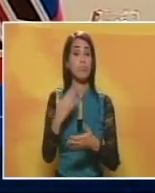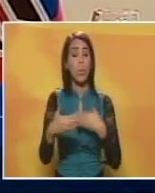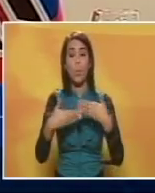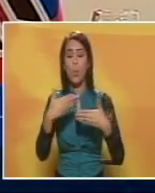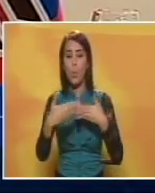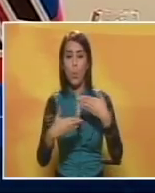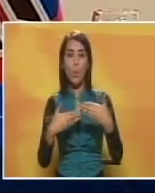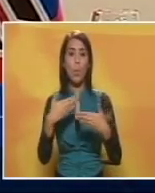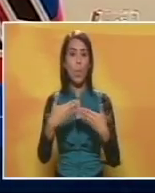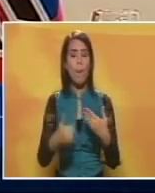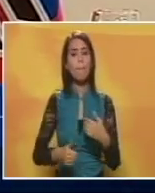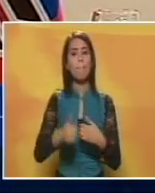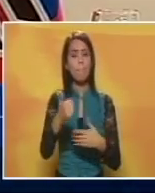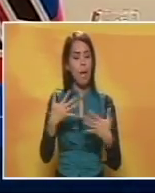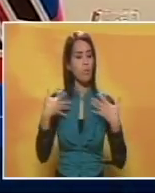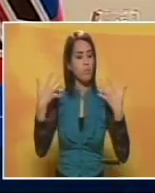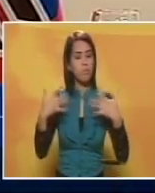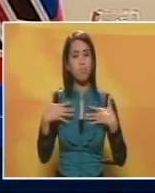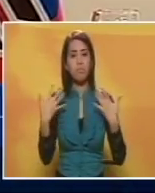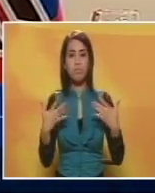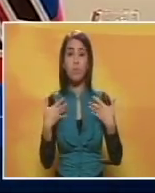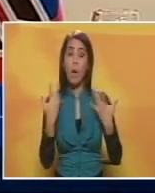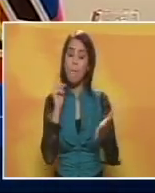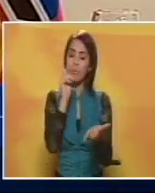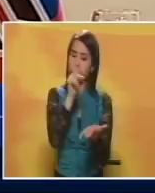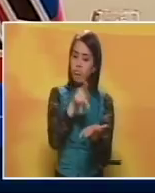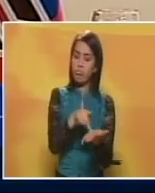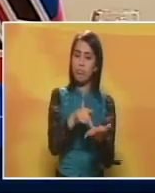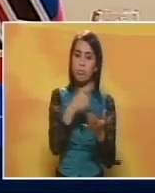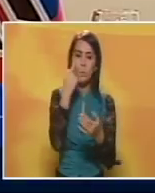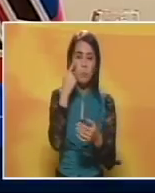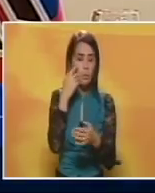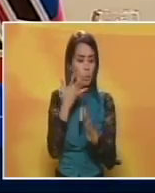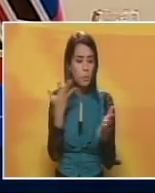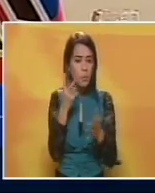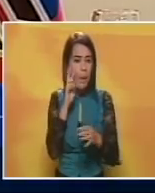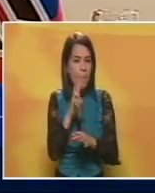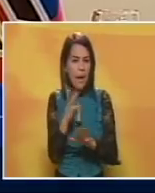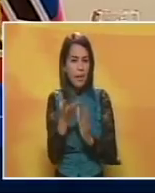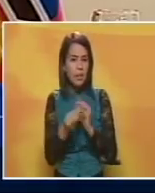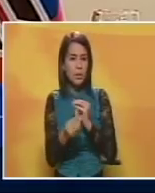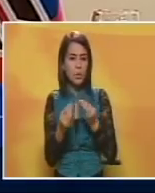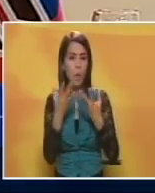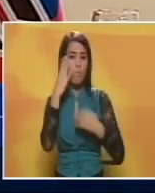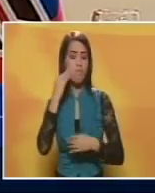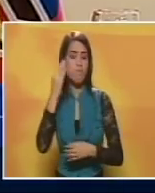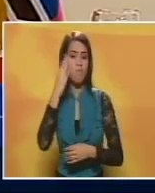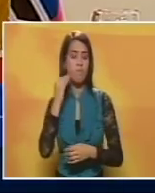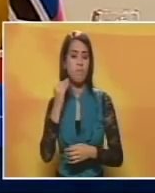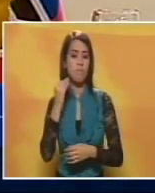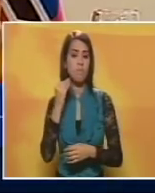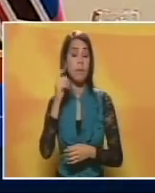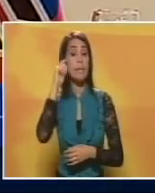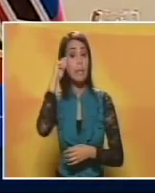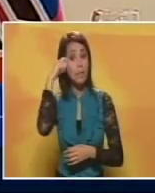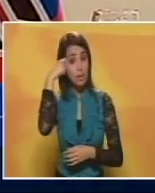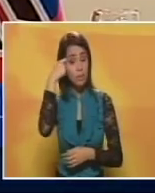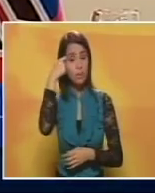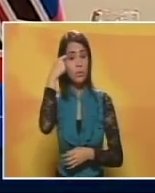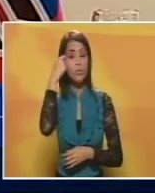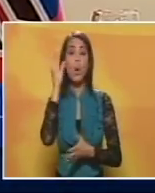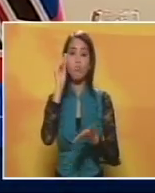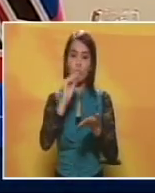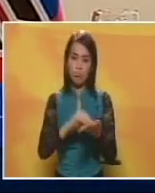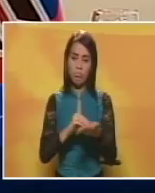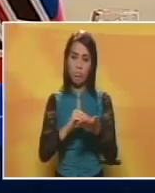más tienen mayor entusiasmo por ir a verificar, por ir a experimentar y por ir a recordar una